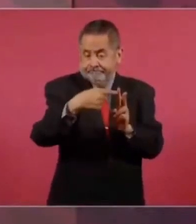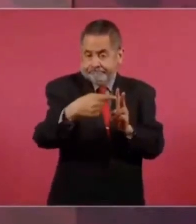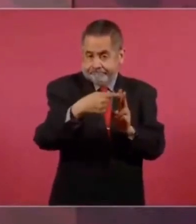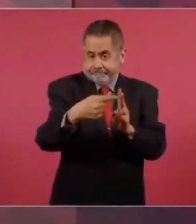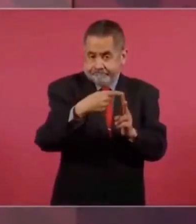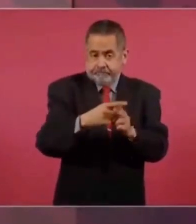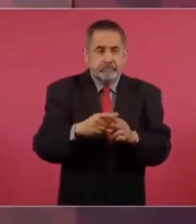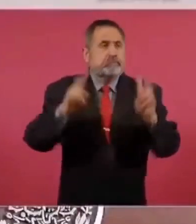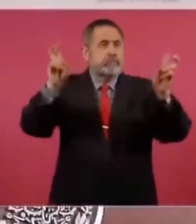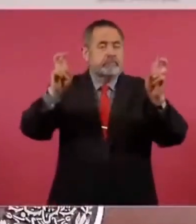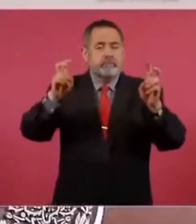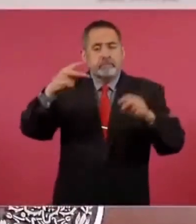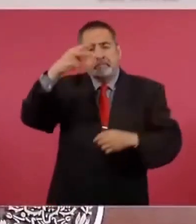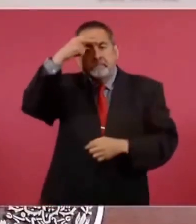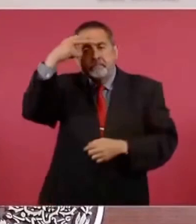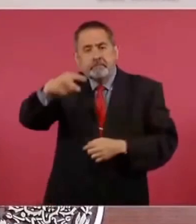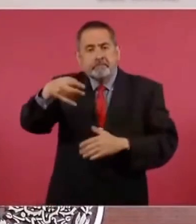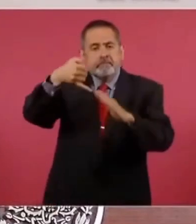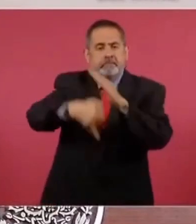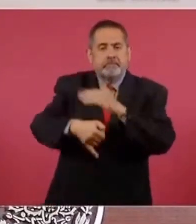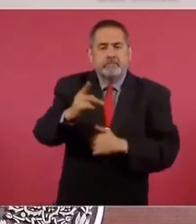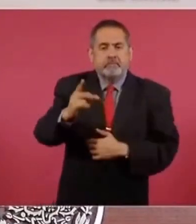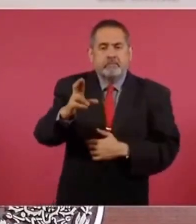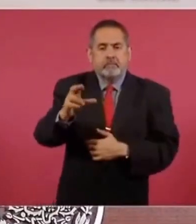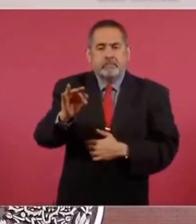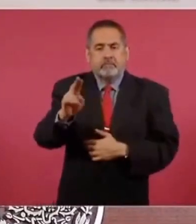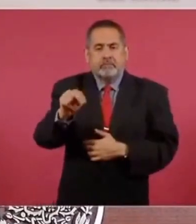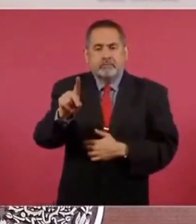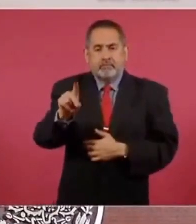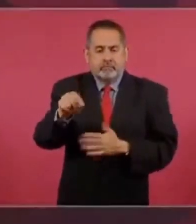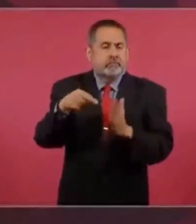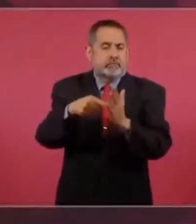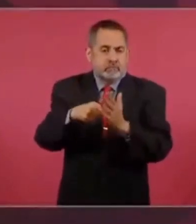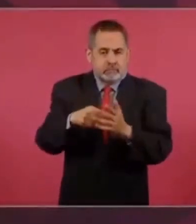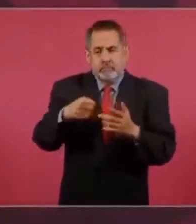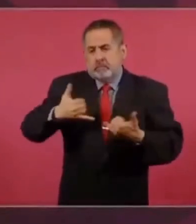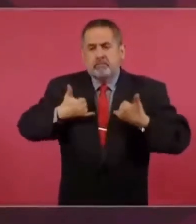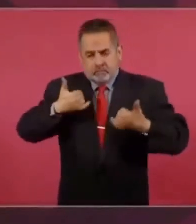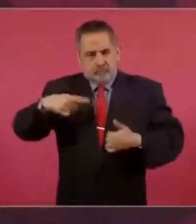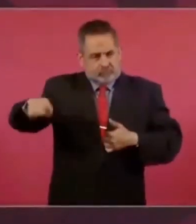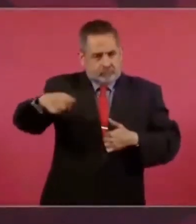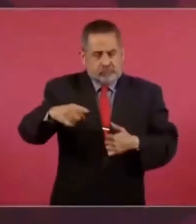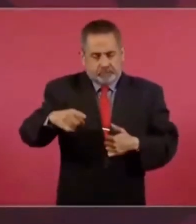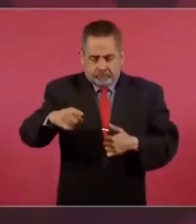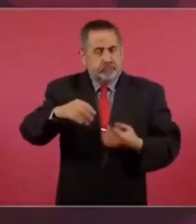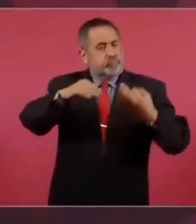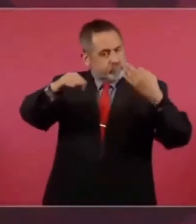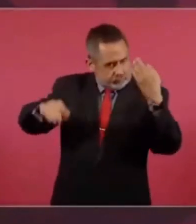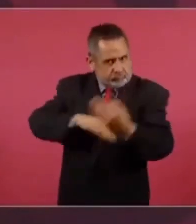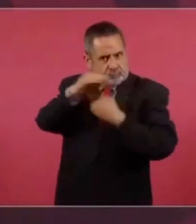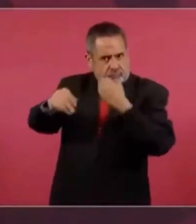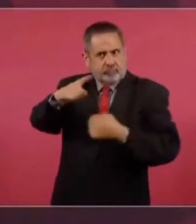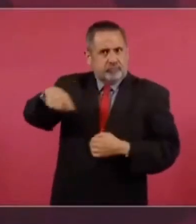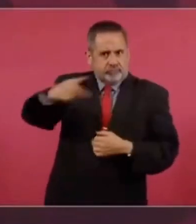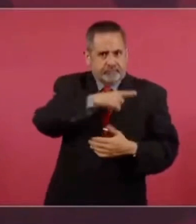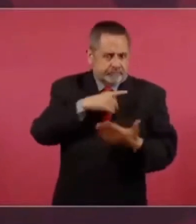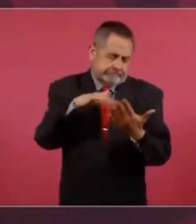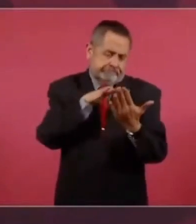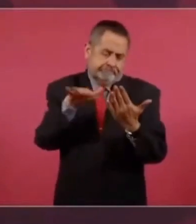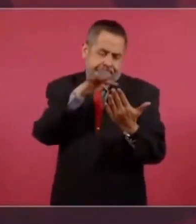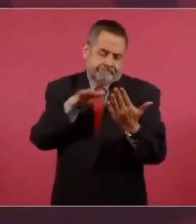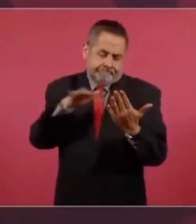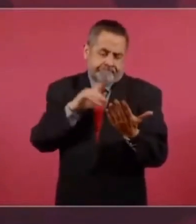El México Profundo. No solo a los jóvenes, a todos los